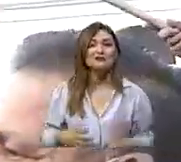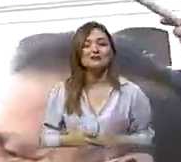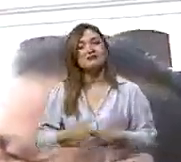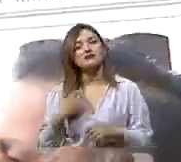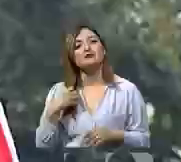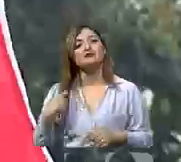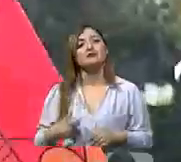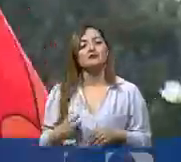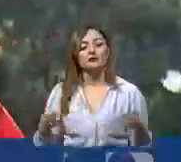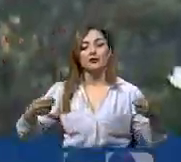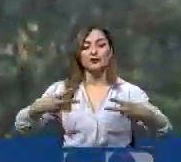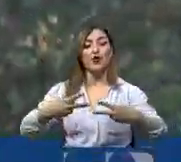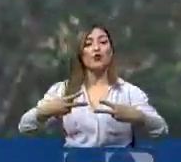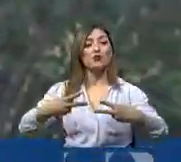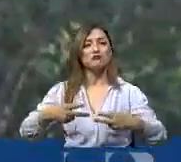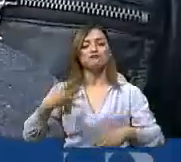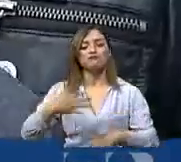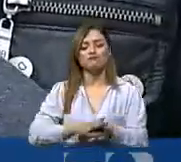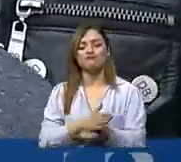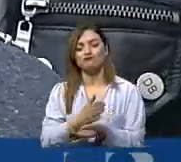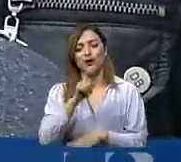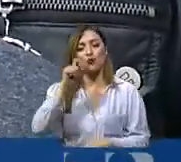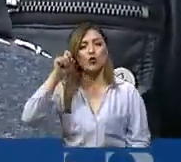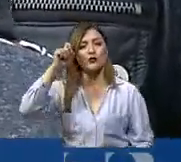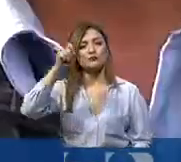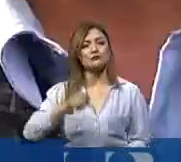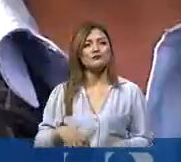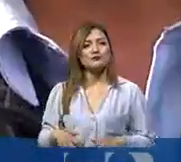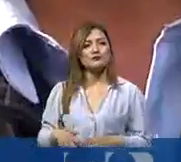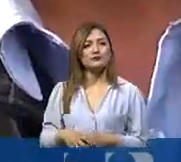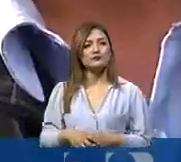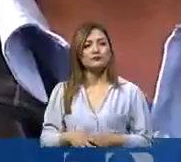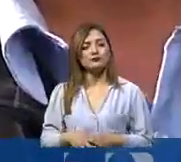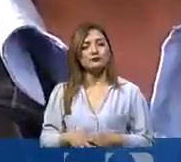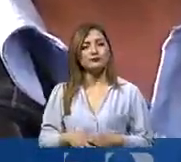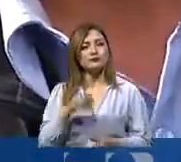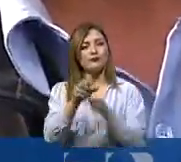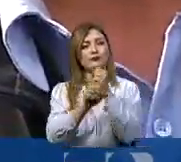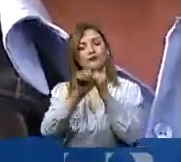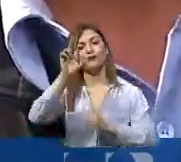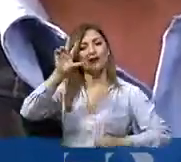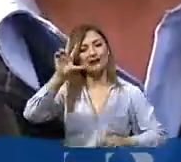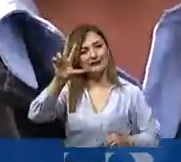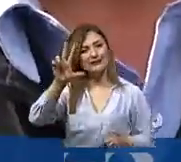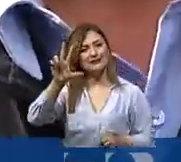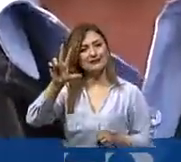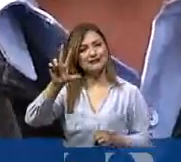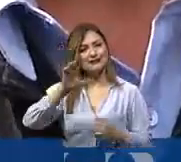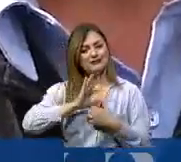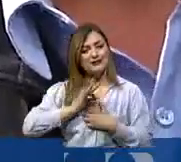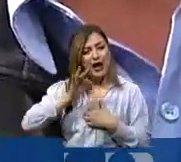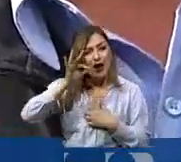El seguro de vida es otra de las razones por las que protestan. 3 años pasamos en esta